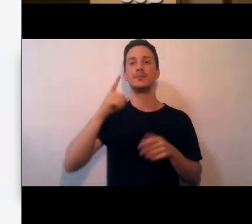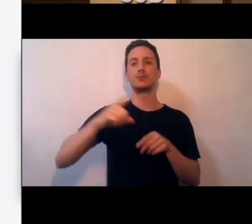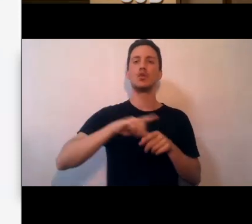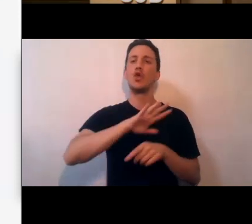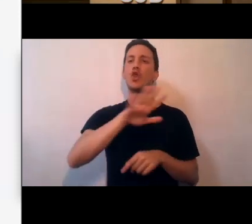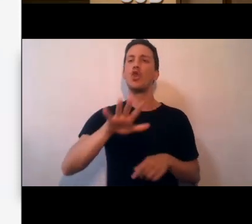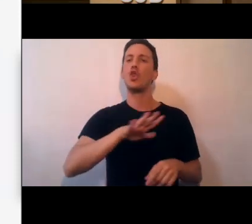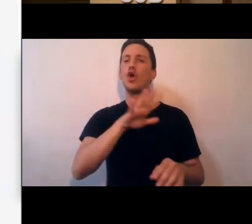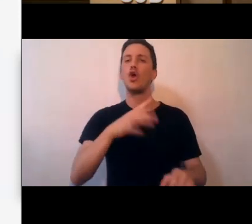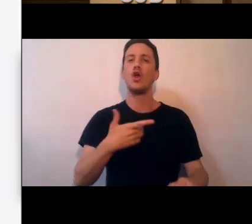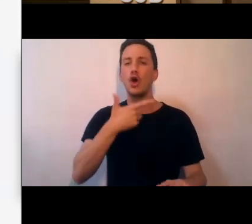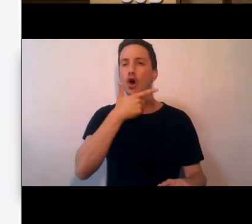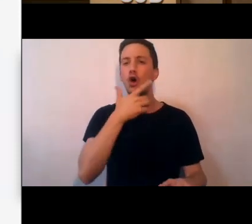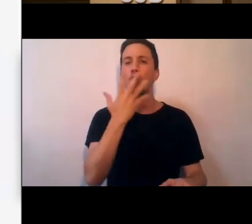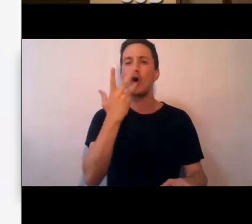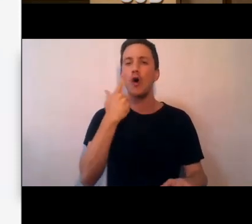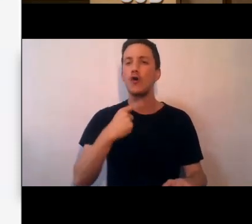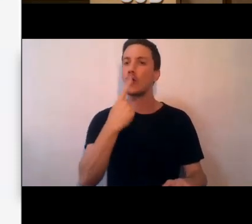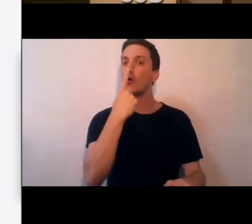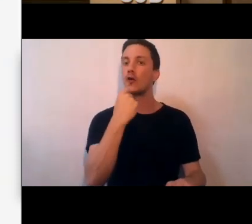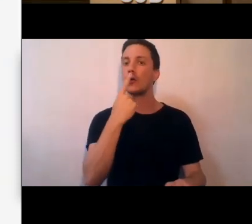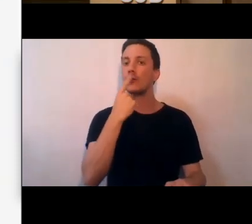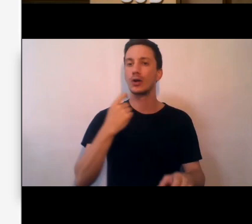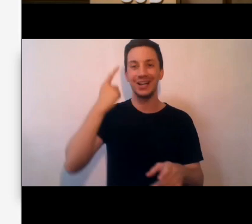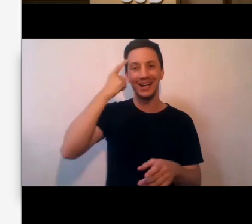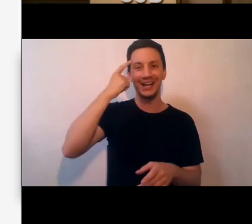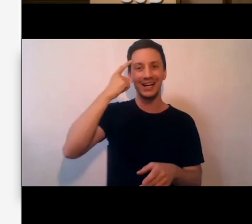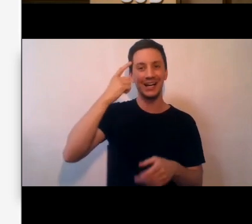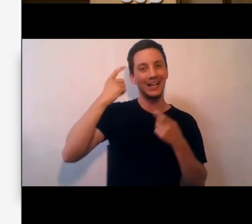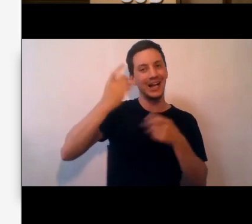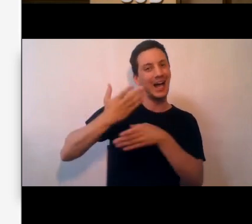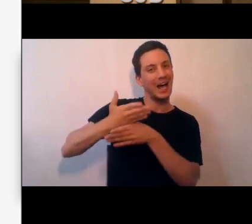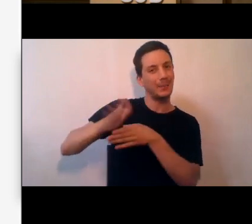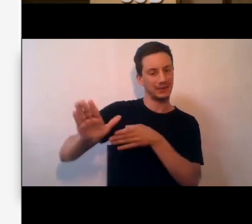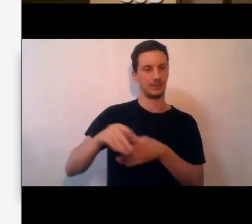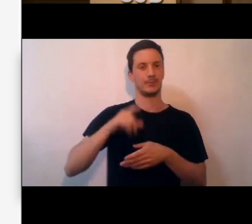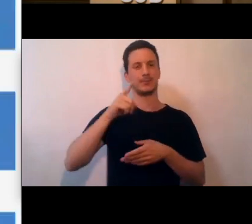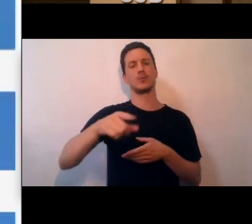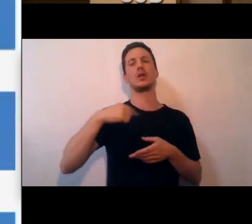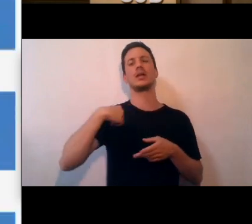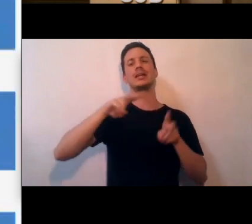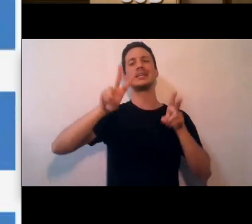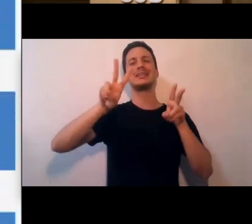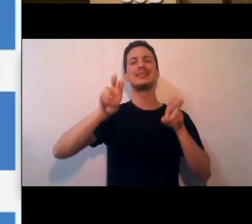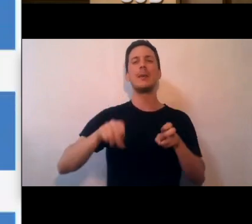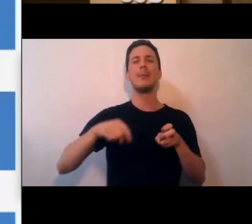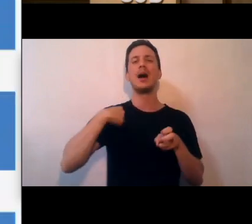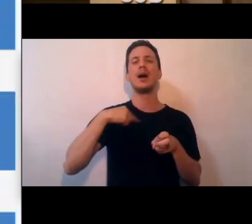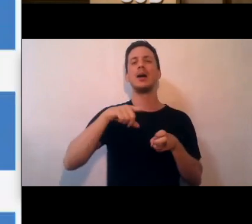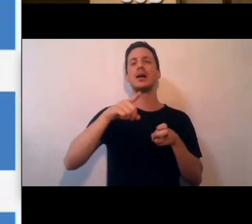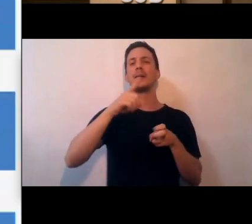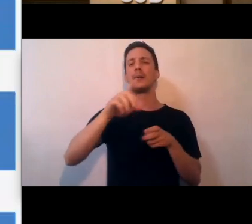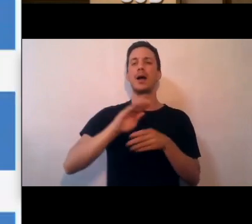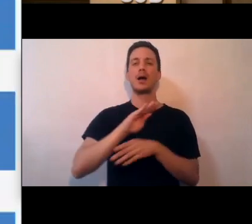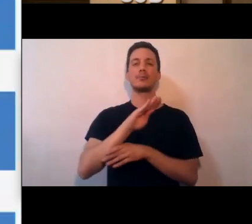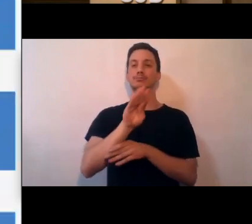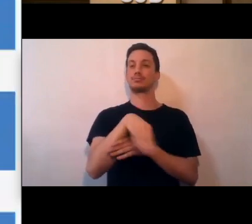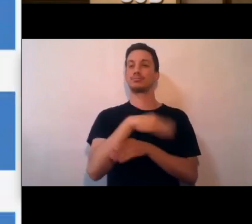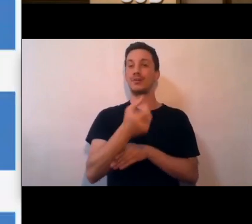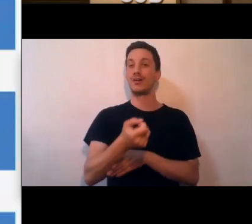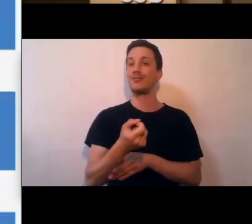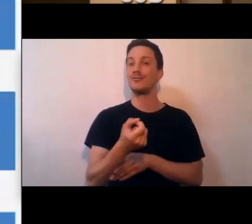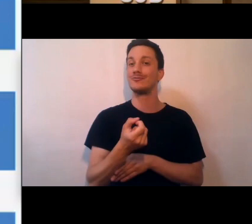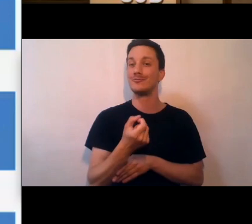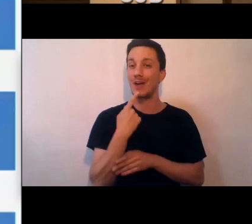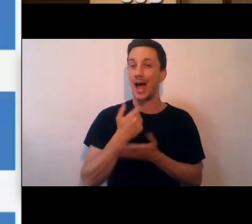rojas. En cuanto al tratamiento farmacológico, el tratamiento farmacológico tiene como objetivo disminuir esta